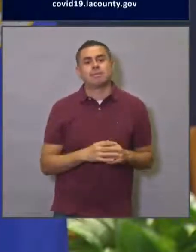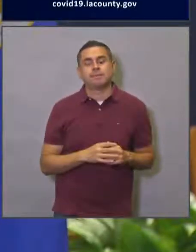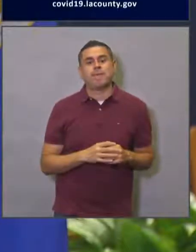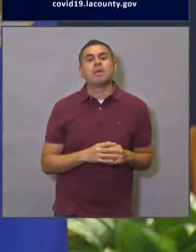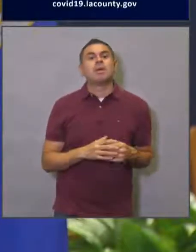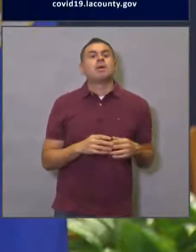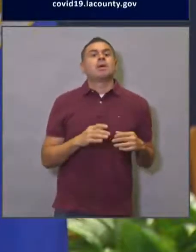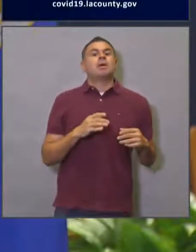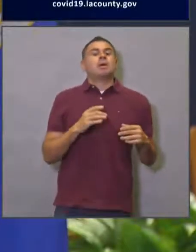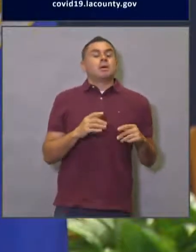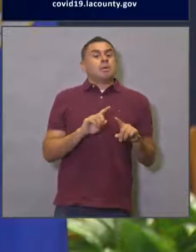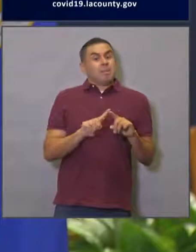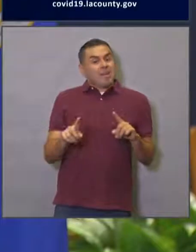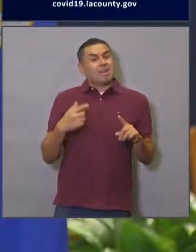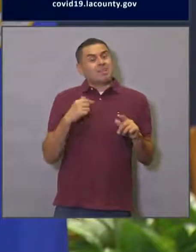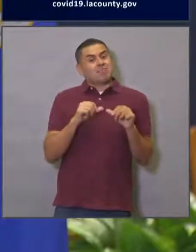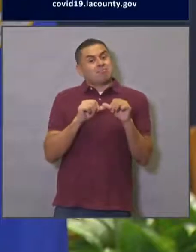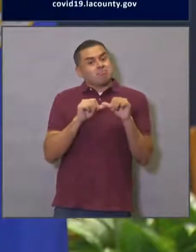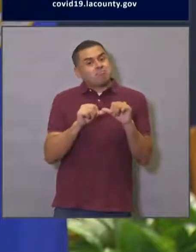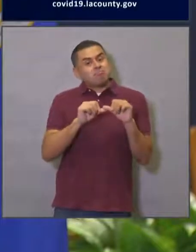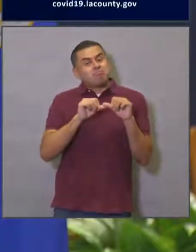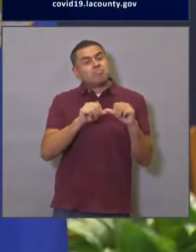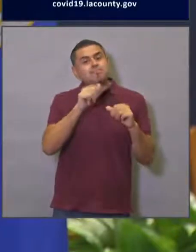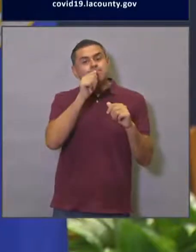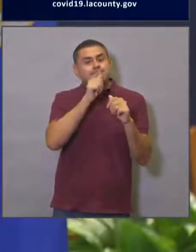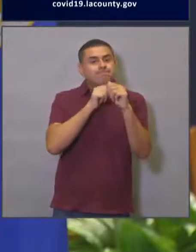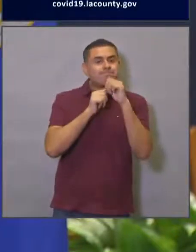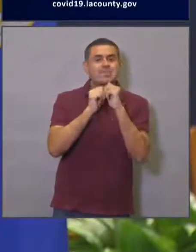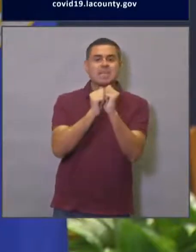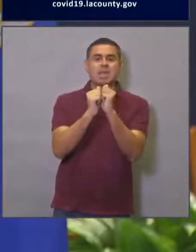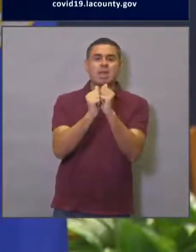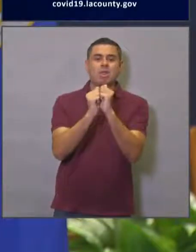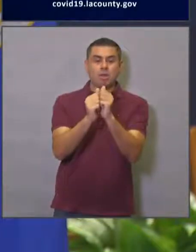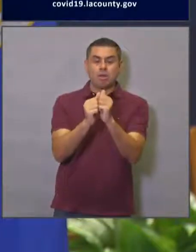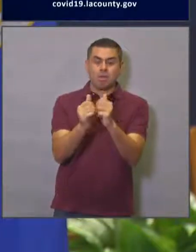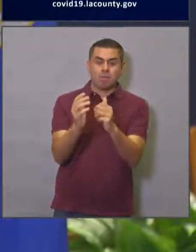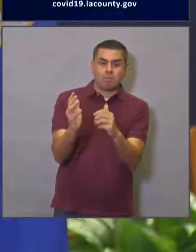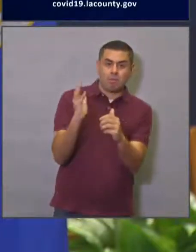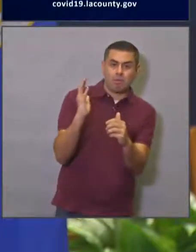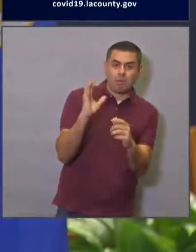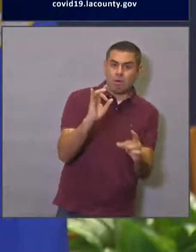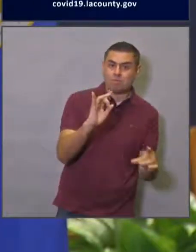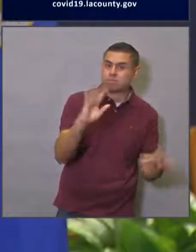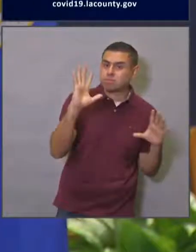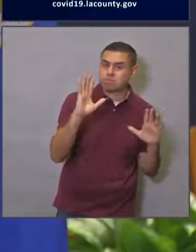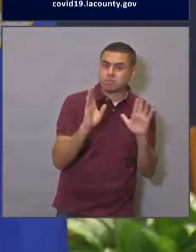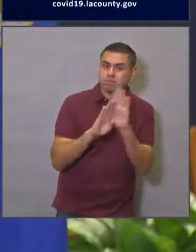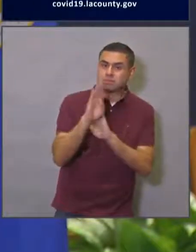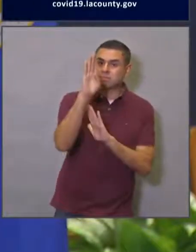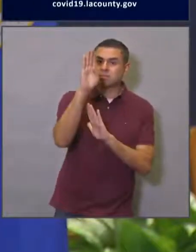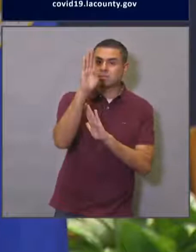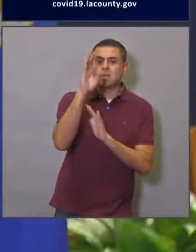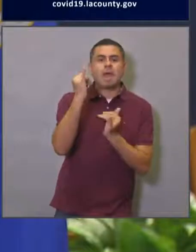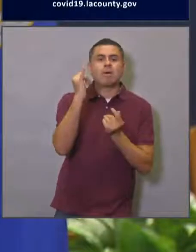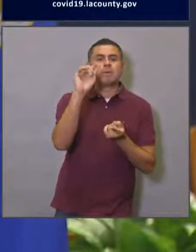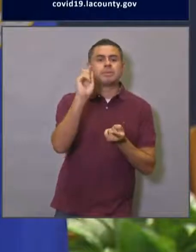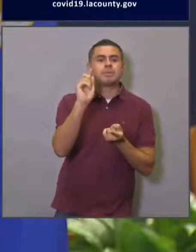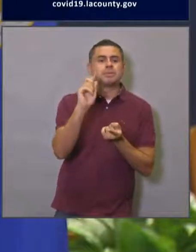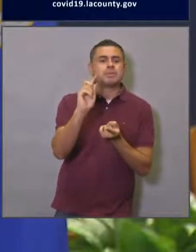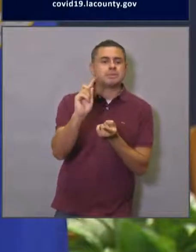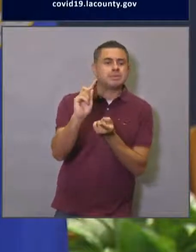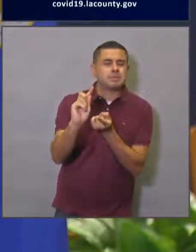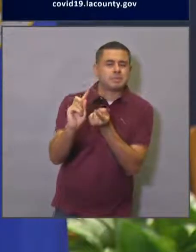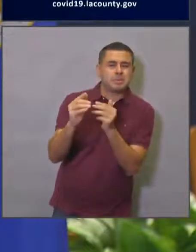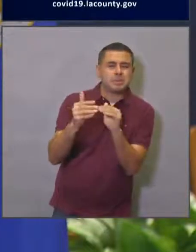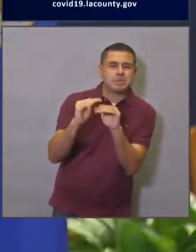embargo, hemos progresado juntos. Además, hemos frenado la propagación del virus y evitado que el condado de Los Ángeles